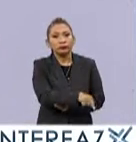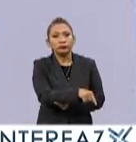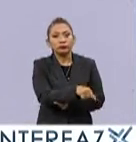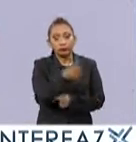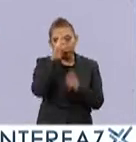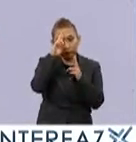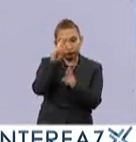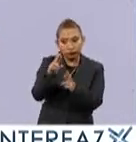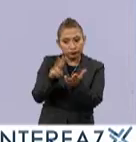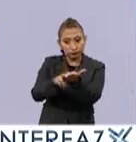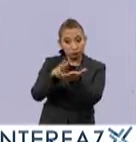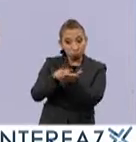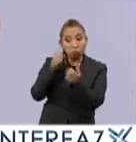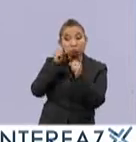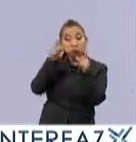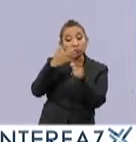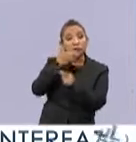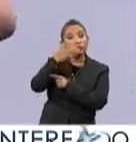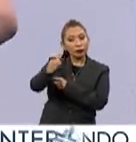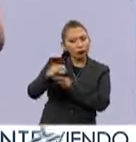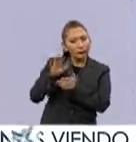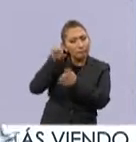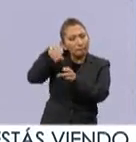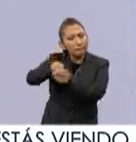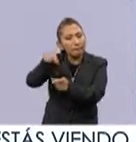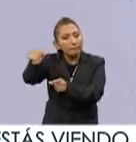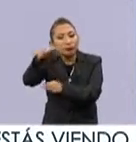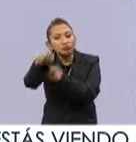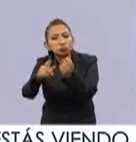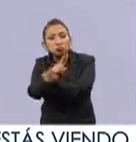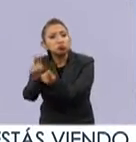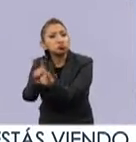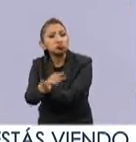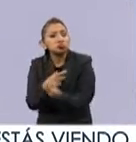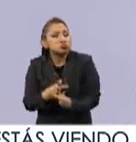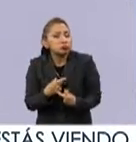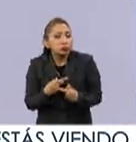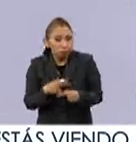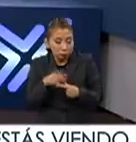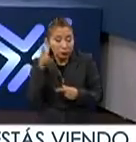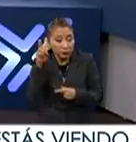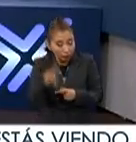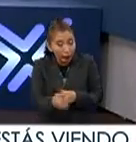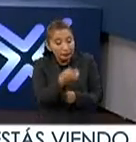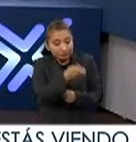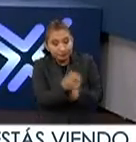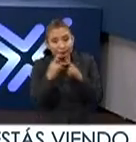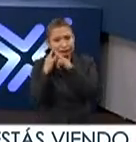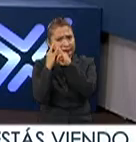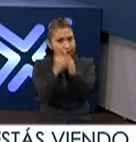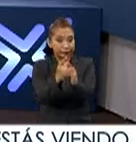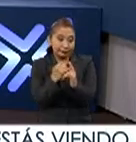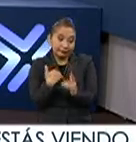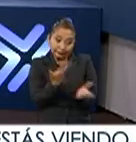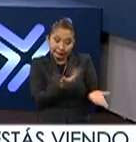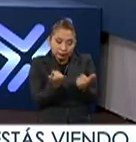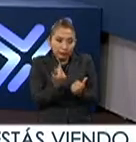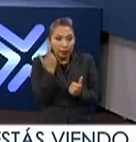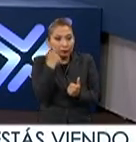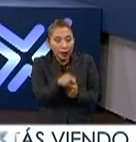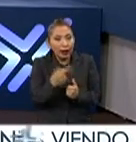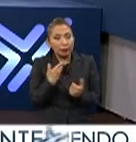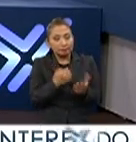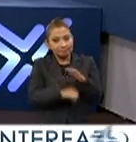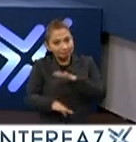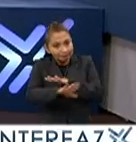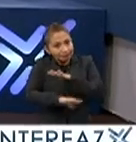todo respetan y valoran y se integran con todos los demás. Claro, de verdad que esta feria es un pretexto perfecto para